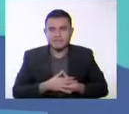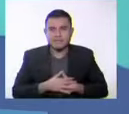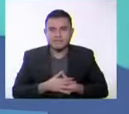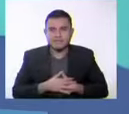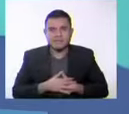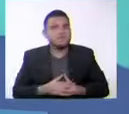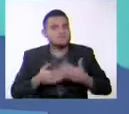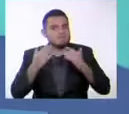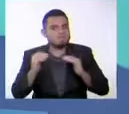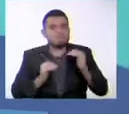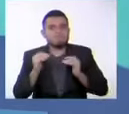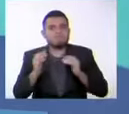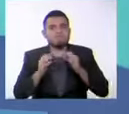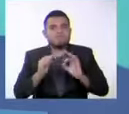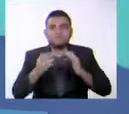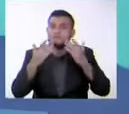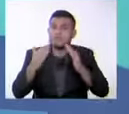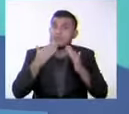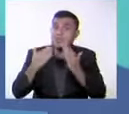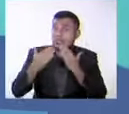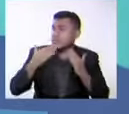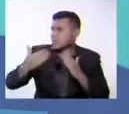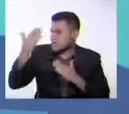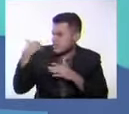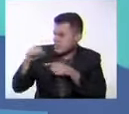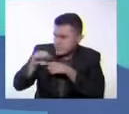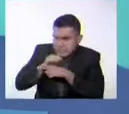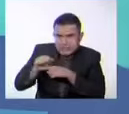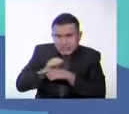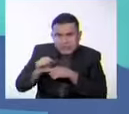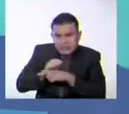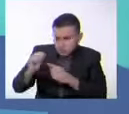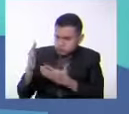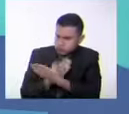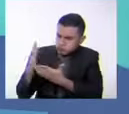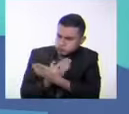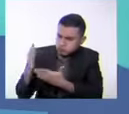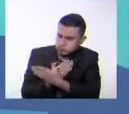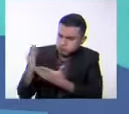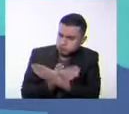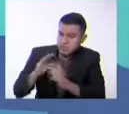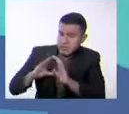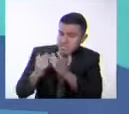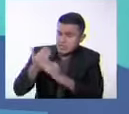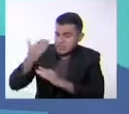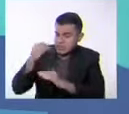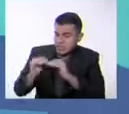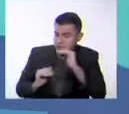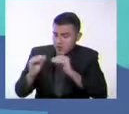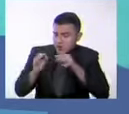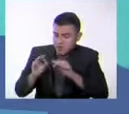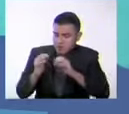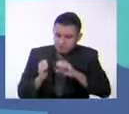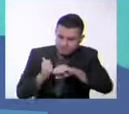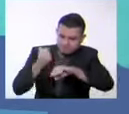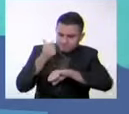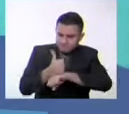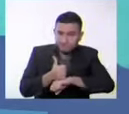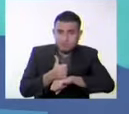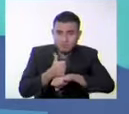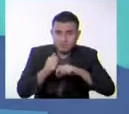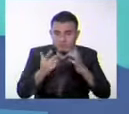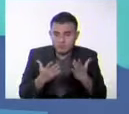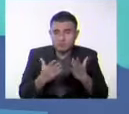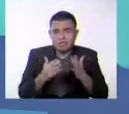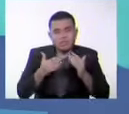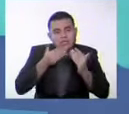ya también lo hemos mencionado y la trabajamos en las clases anteriores, establece cápsulas para las formas de